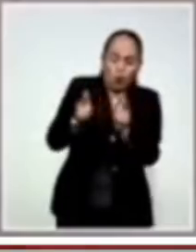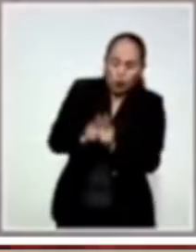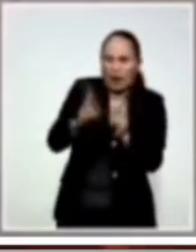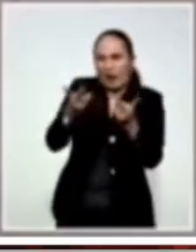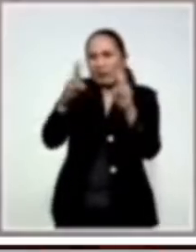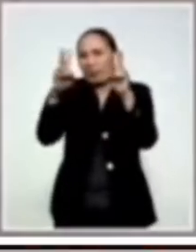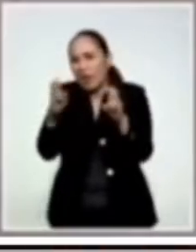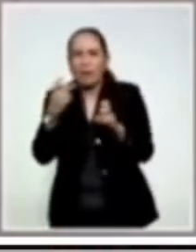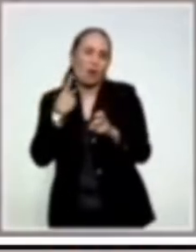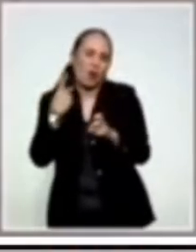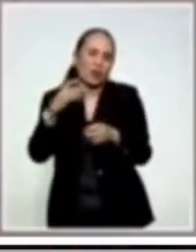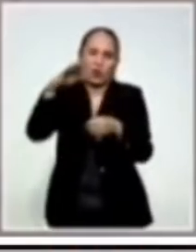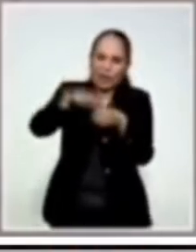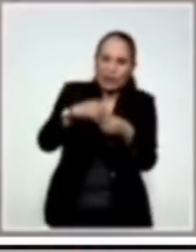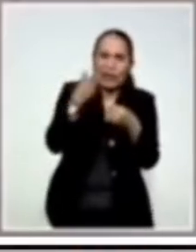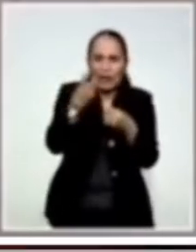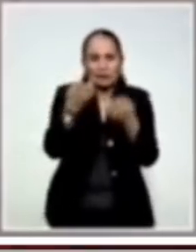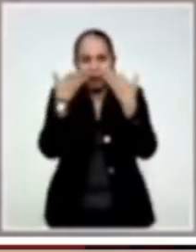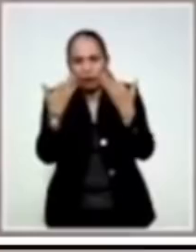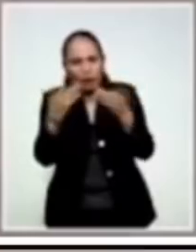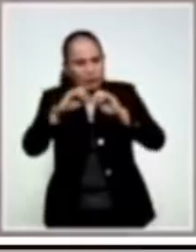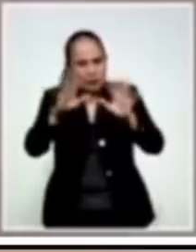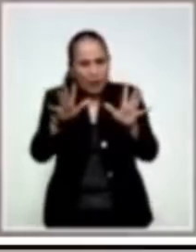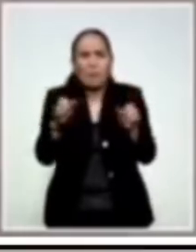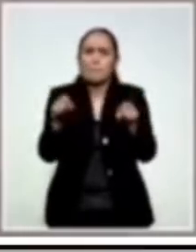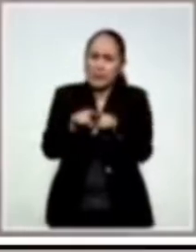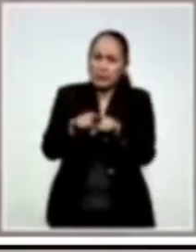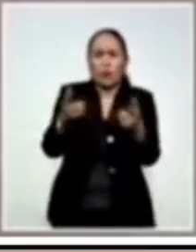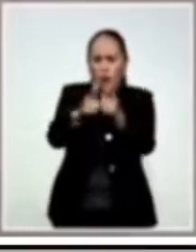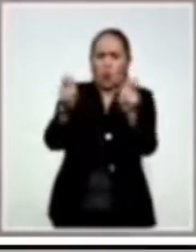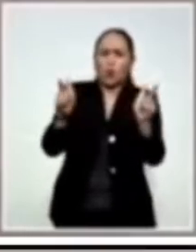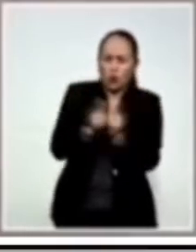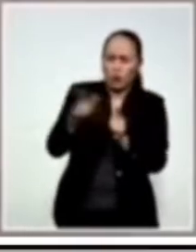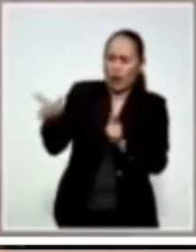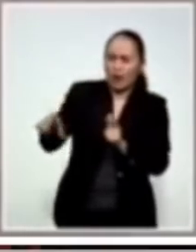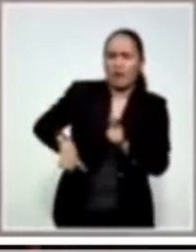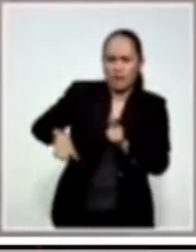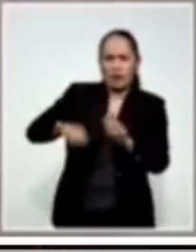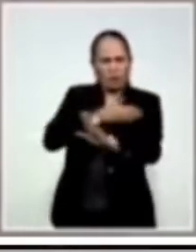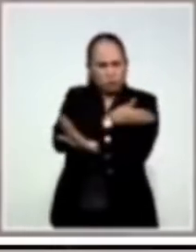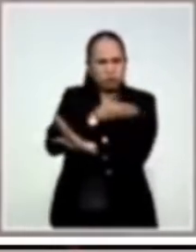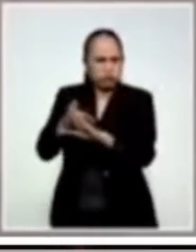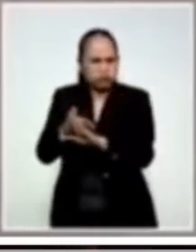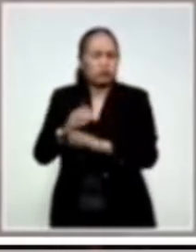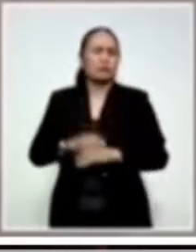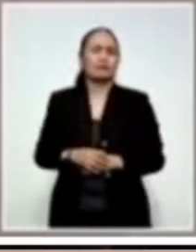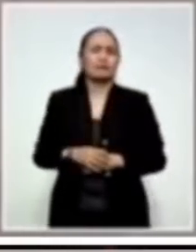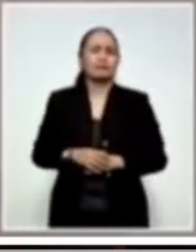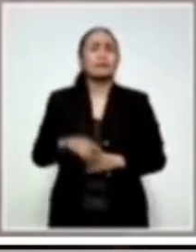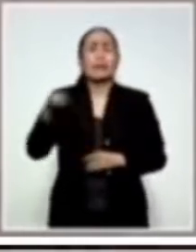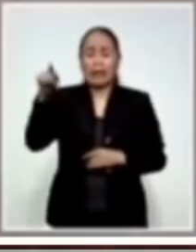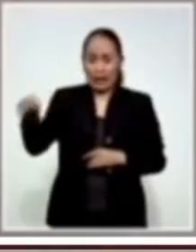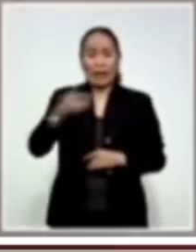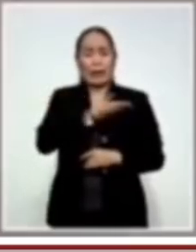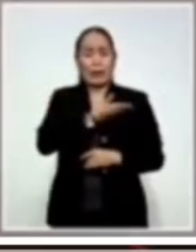político, electoral, que es evidente, hay también grupos antiderechos, que pretenden debilitar al garante de